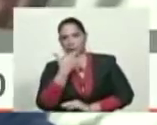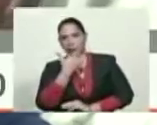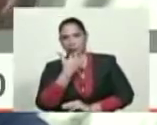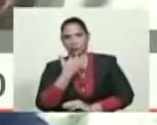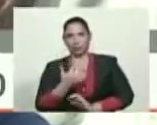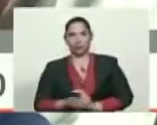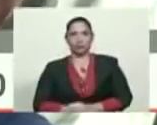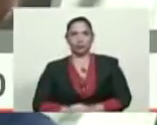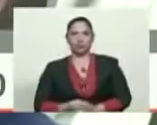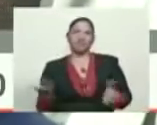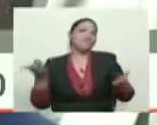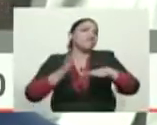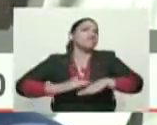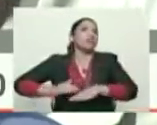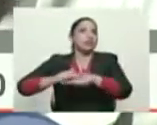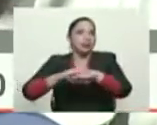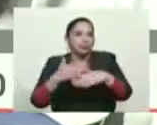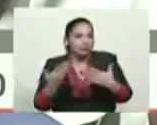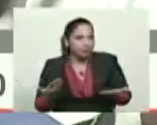¿Qué va a pasar?